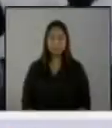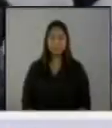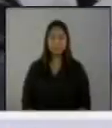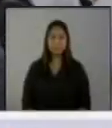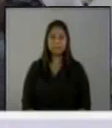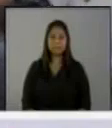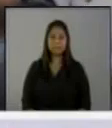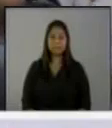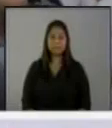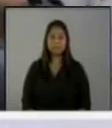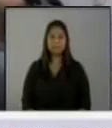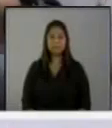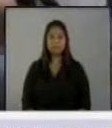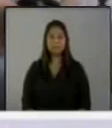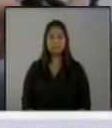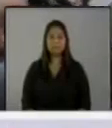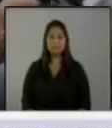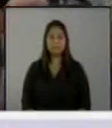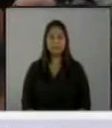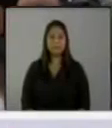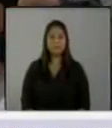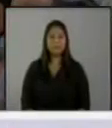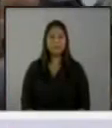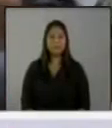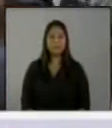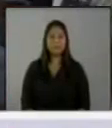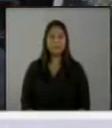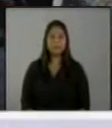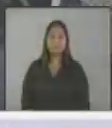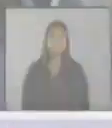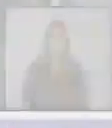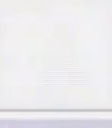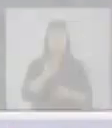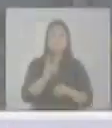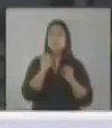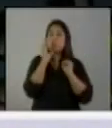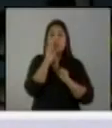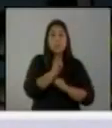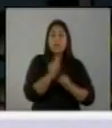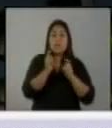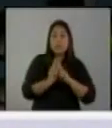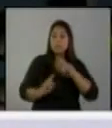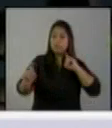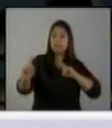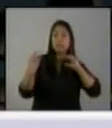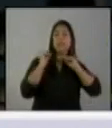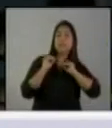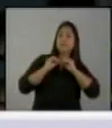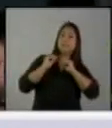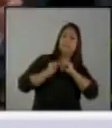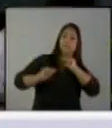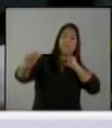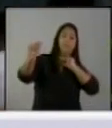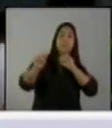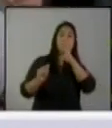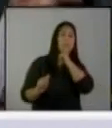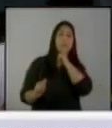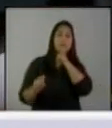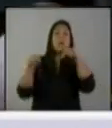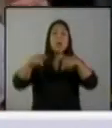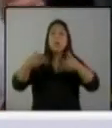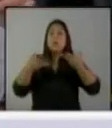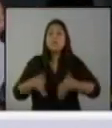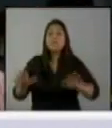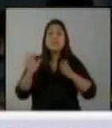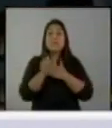a distancia, el ministerio no estaba preparado a enseñar a distancia, y en 5 meses y medio tenemos incluso guías para